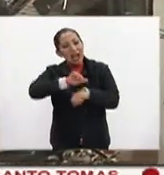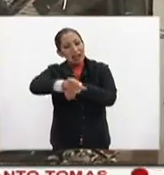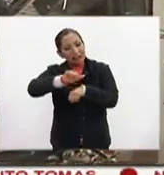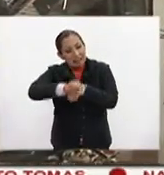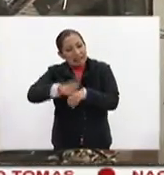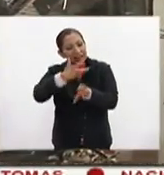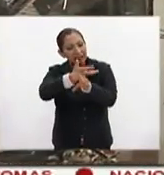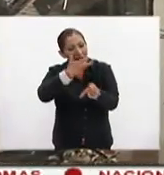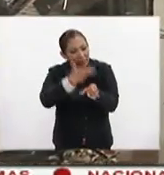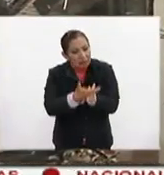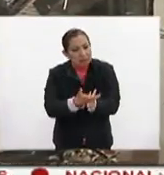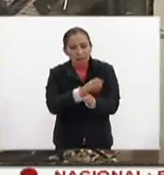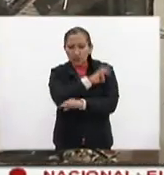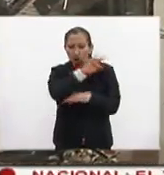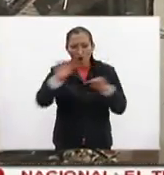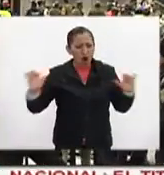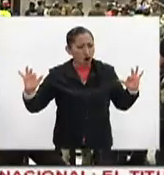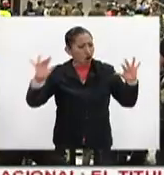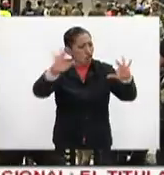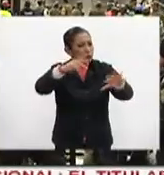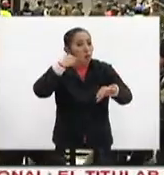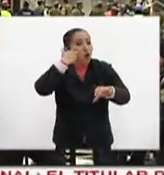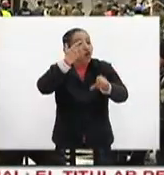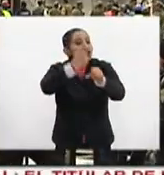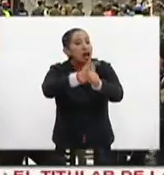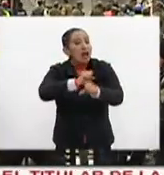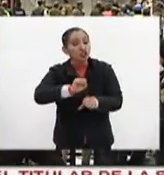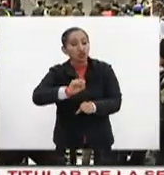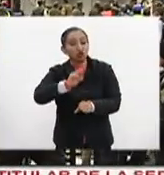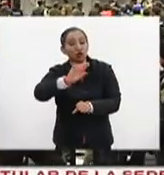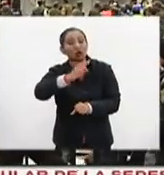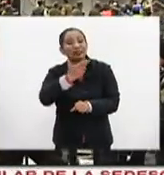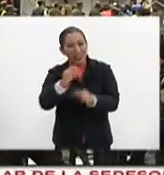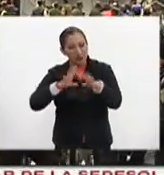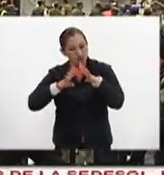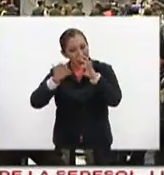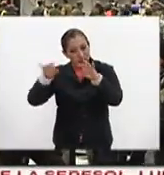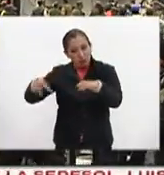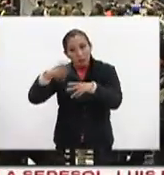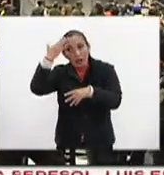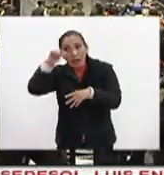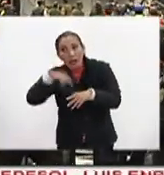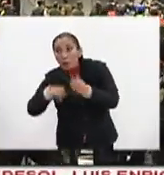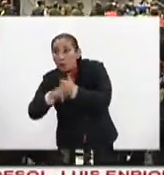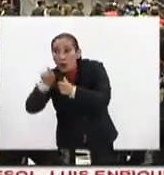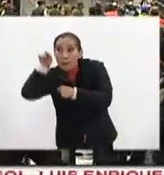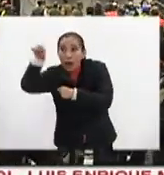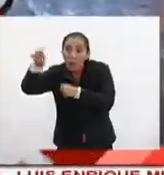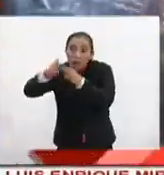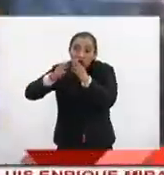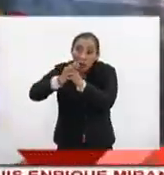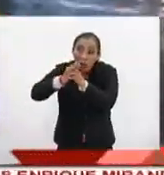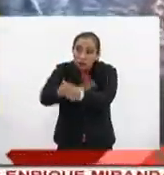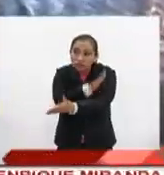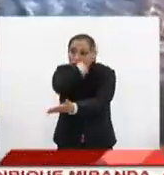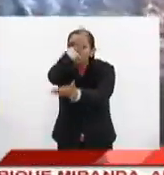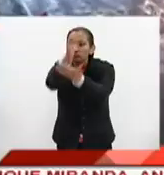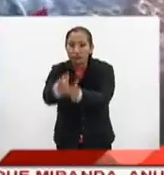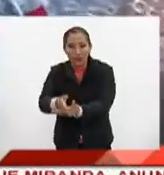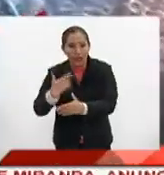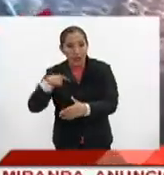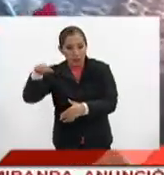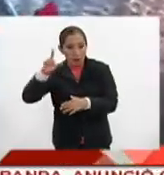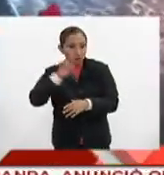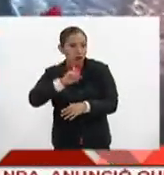Argentina, Estados Unidos. Todos son voluntarios China, de Japón. Tsuchi, que en el momento que saben que hay un desastre natural, a la llamada de Master Cheng Yen, que es